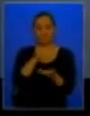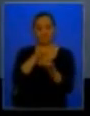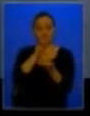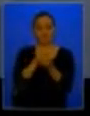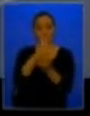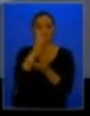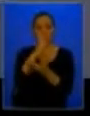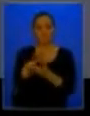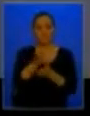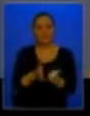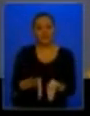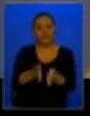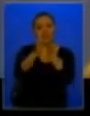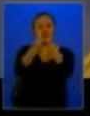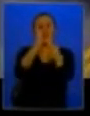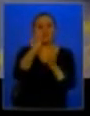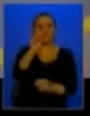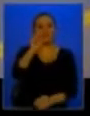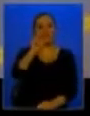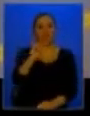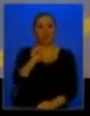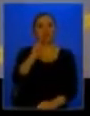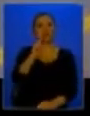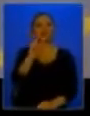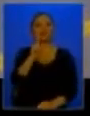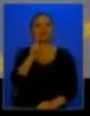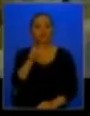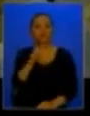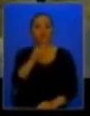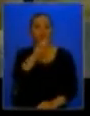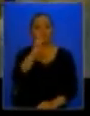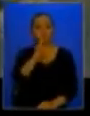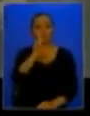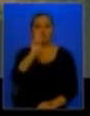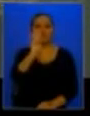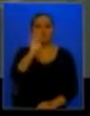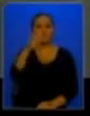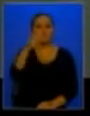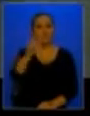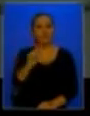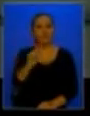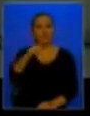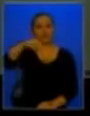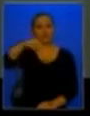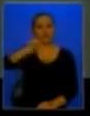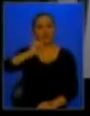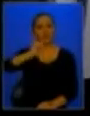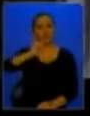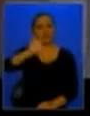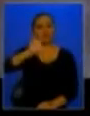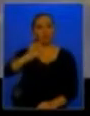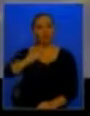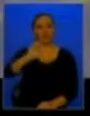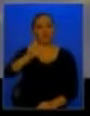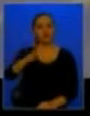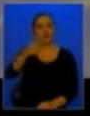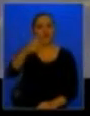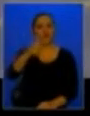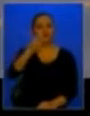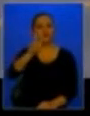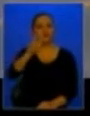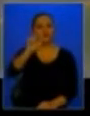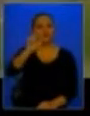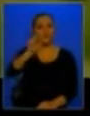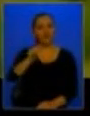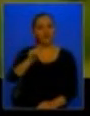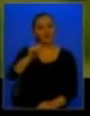las carreteras La Maná-Sumbawa, La Tacunga, Sumbawa, Quilotoa, Chukchilán,